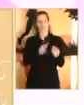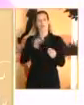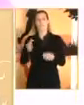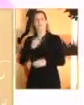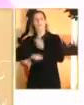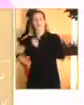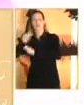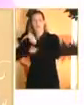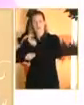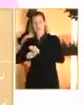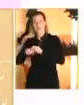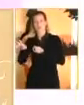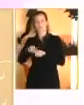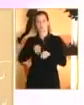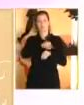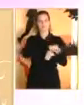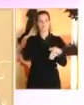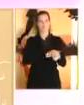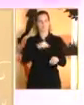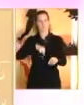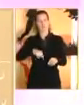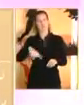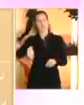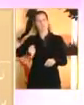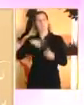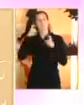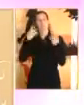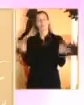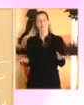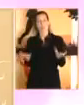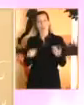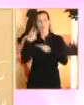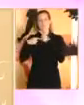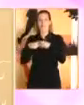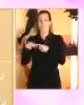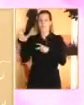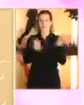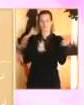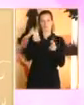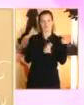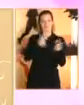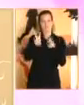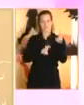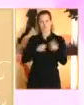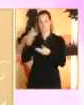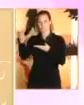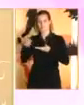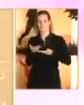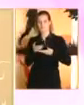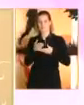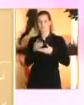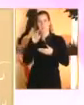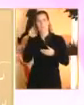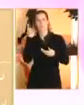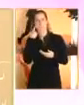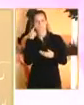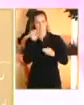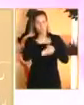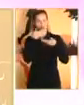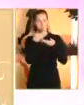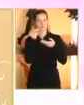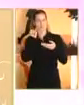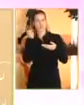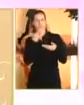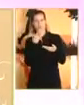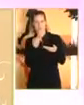que la componen, nos encargamos sobre todo de acoger a estas familias que llegan con este primer diagnóstico de sordera o de